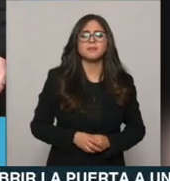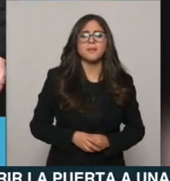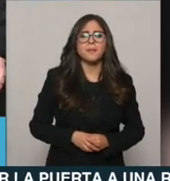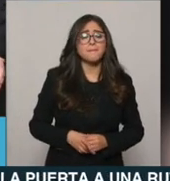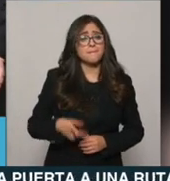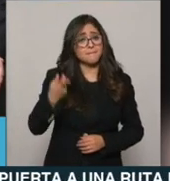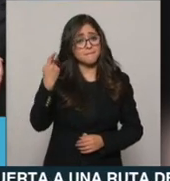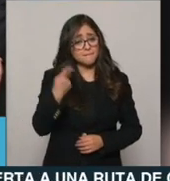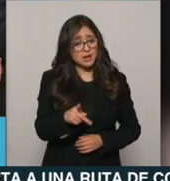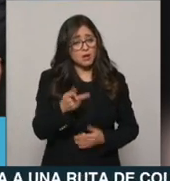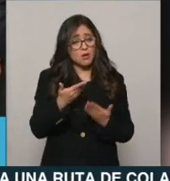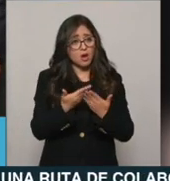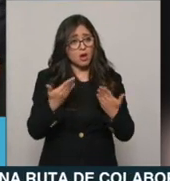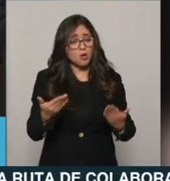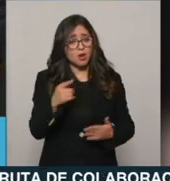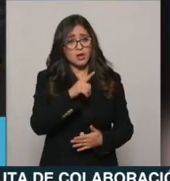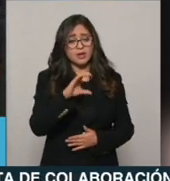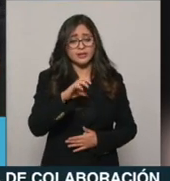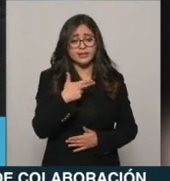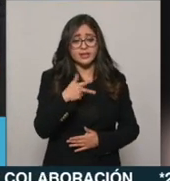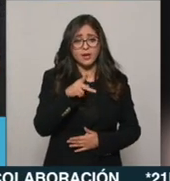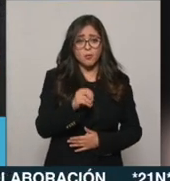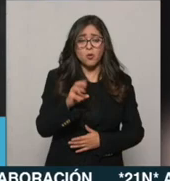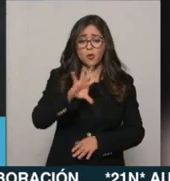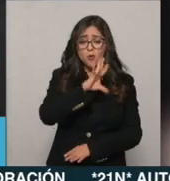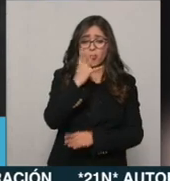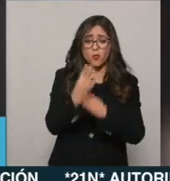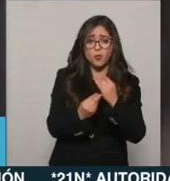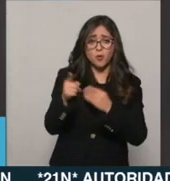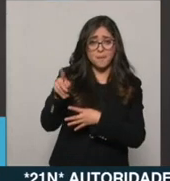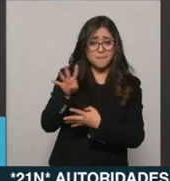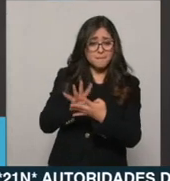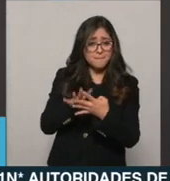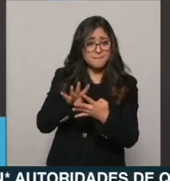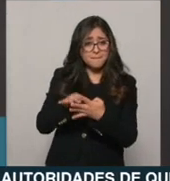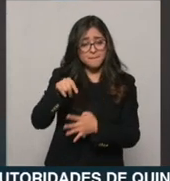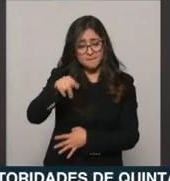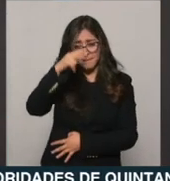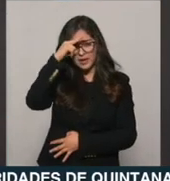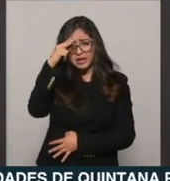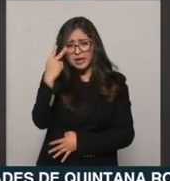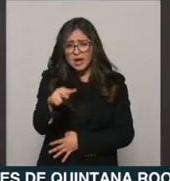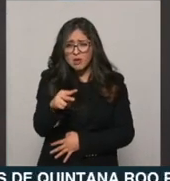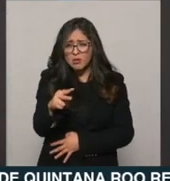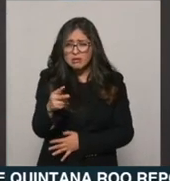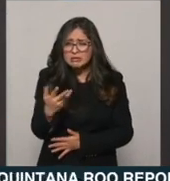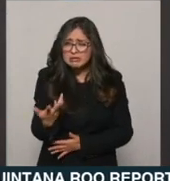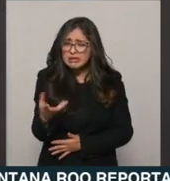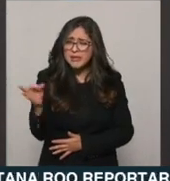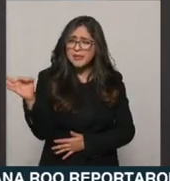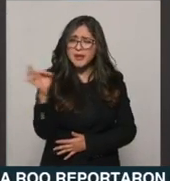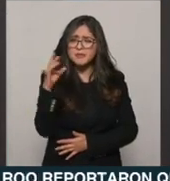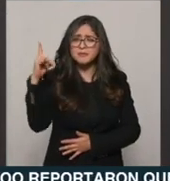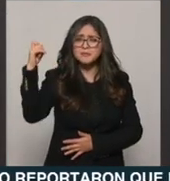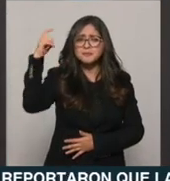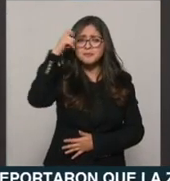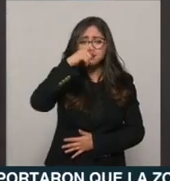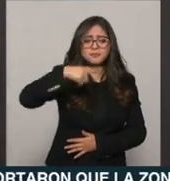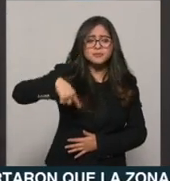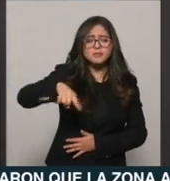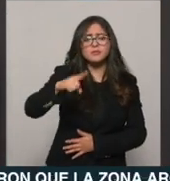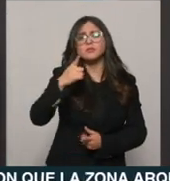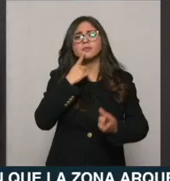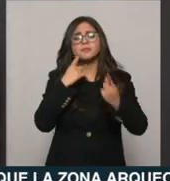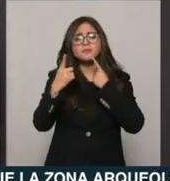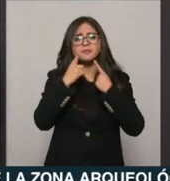El Chapo en los penales mexicanos, también me parece que es un asunto un poco complicado de que se pueda llegar